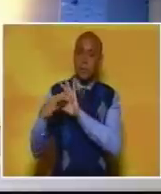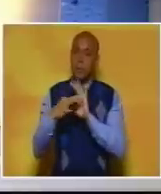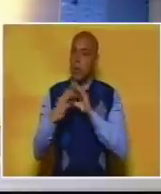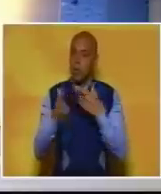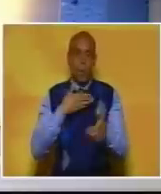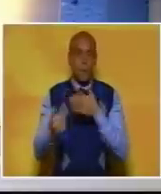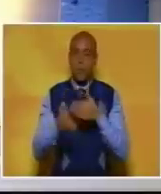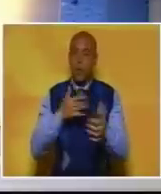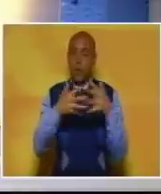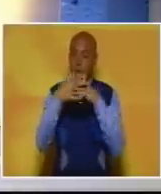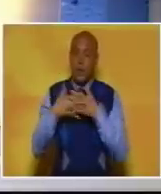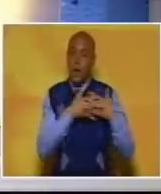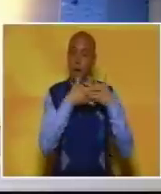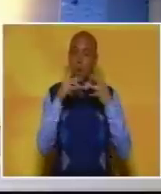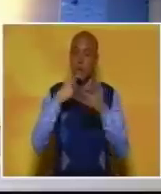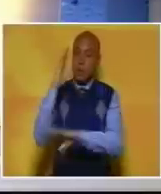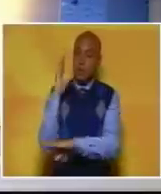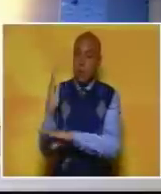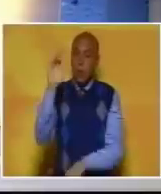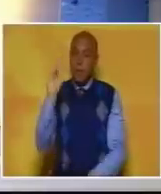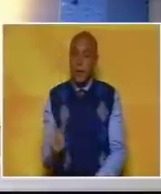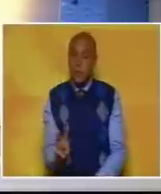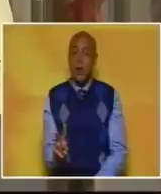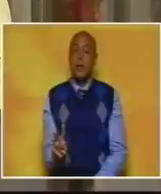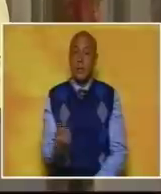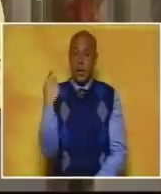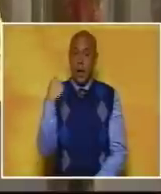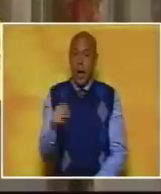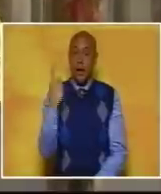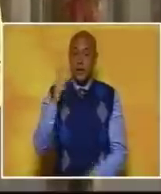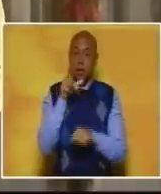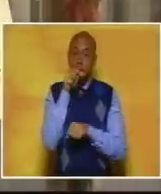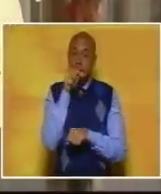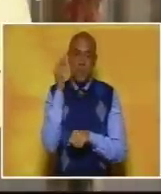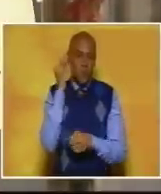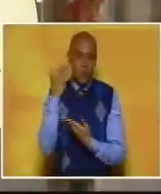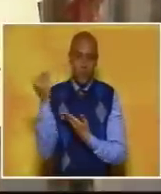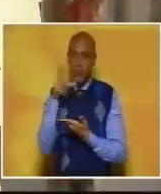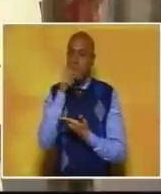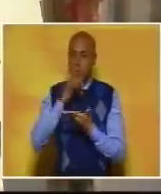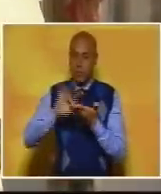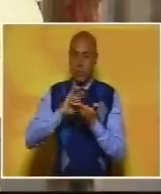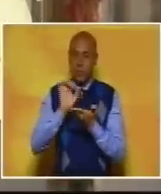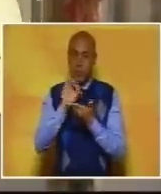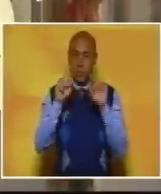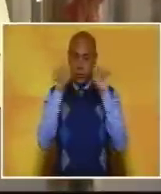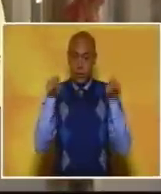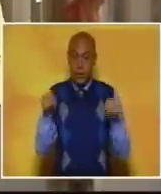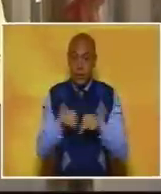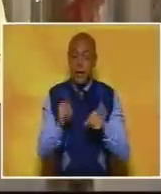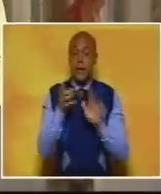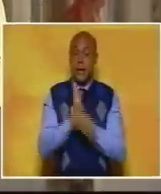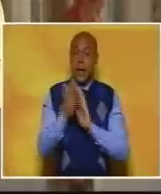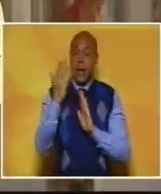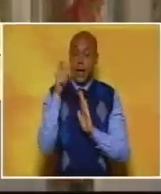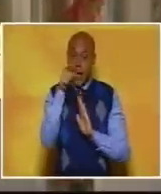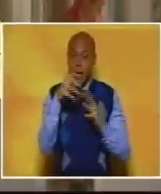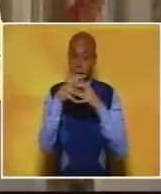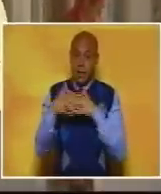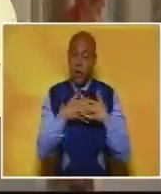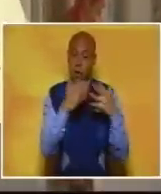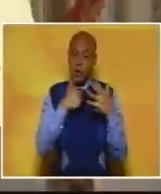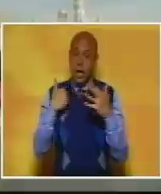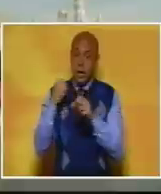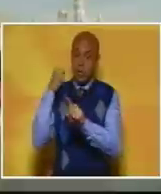pese a las sanciones impuestas por el gobierno de Estados Unidos. Mediante su cuenta en Twitter, Rodríguez sostuvo que las medidas de Washington buscan afectar las